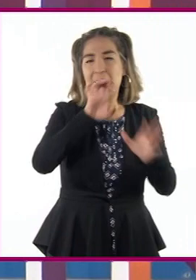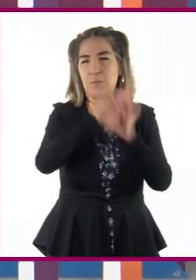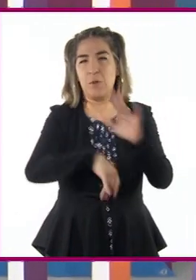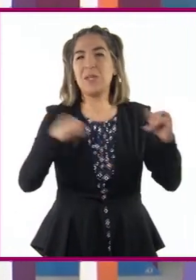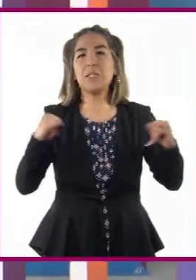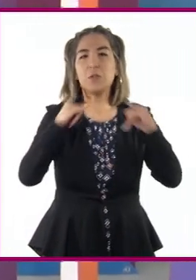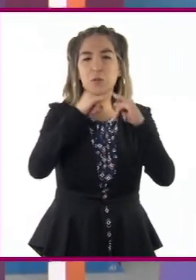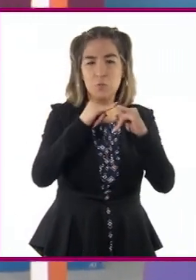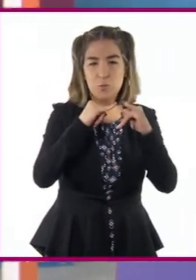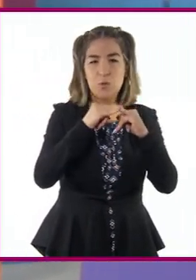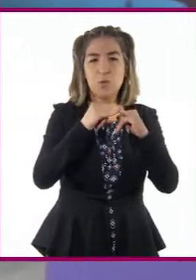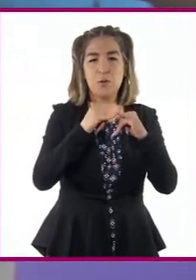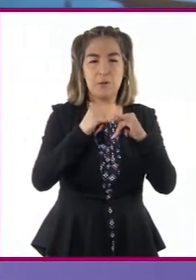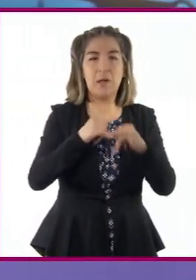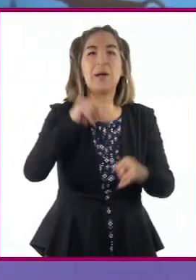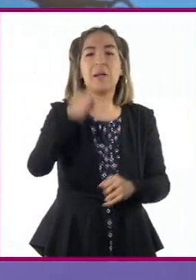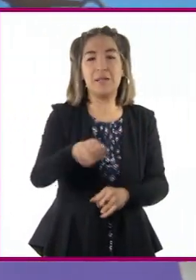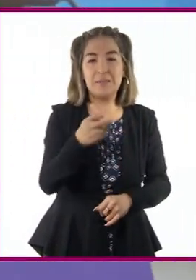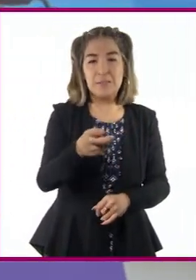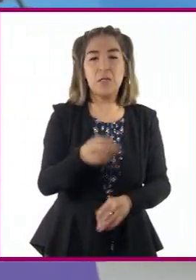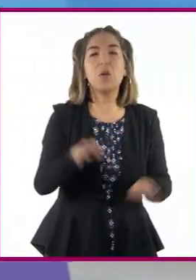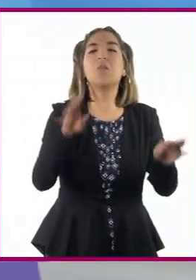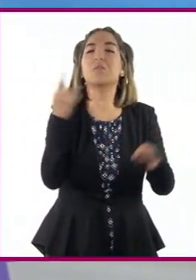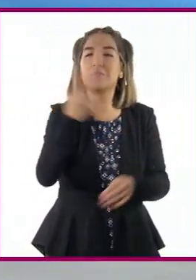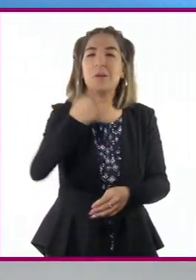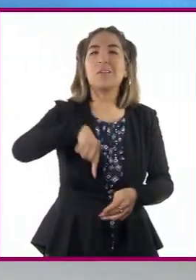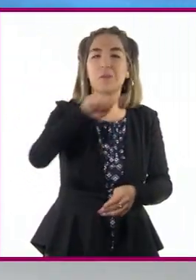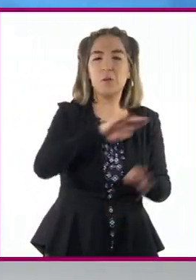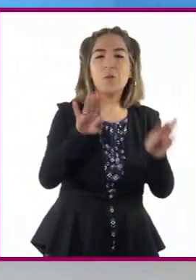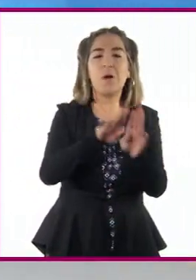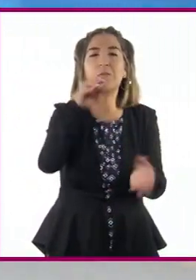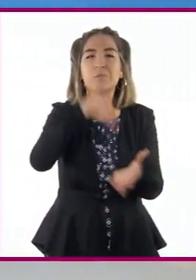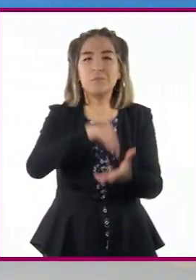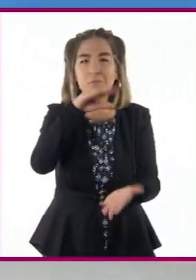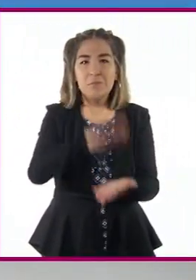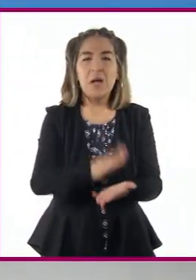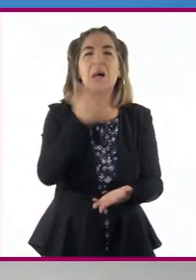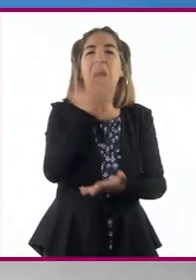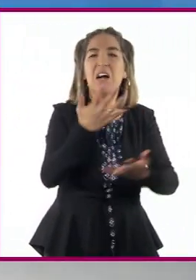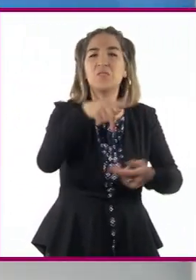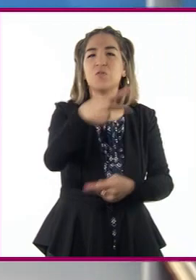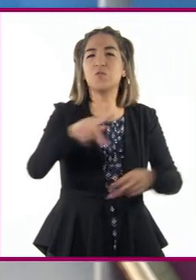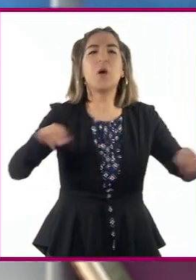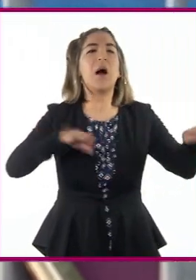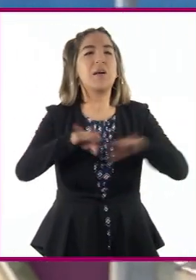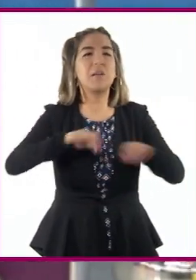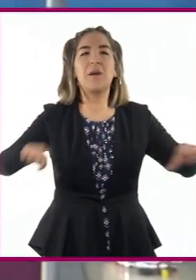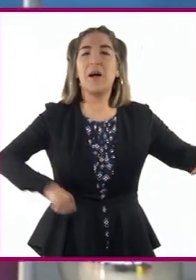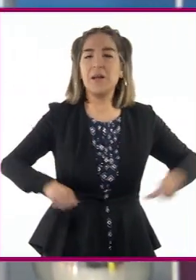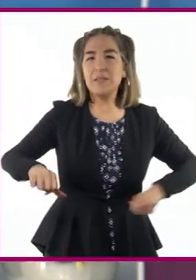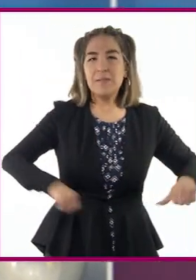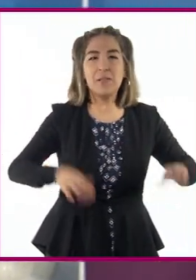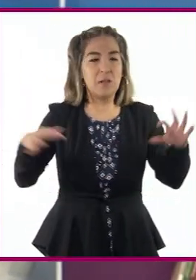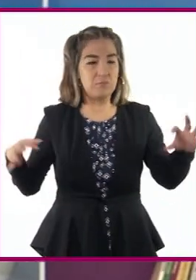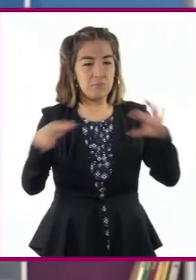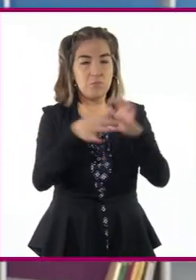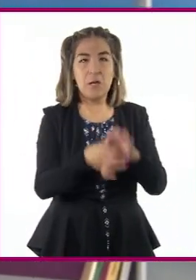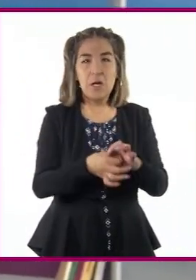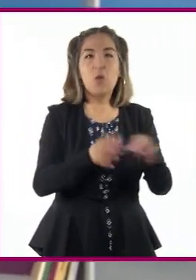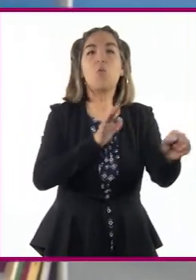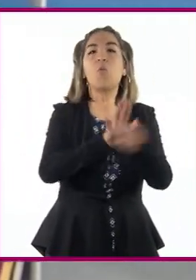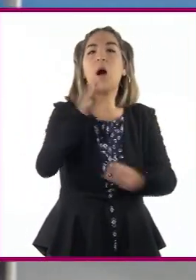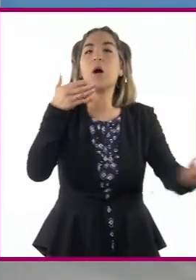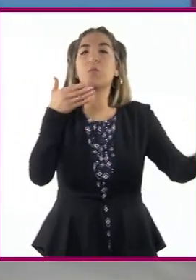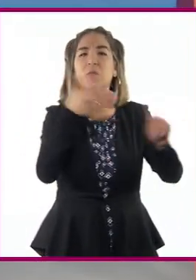y las gobernantes requieren llevar registro de sus actos, su relación con los objetivos que persiguen, lo